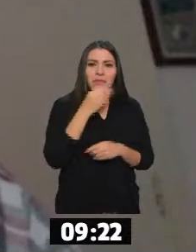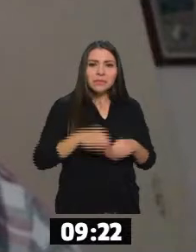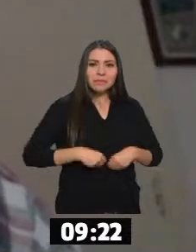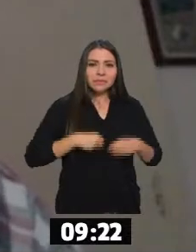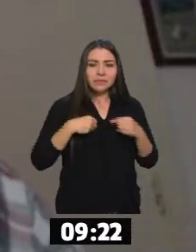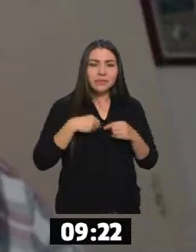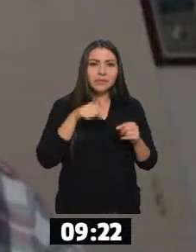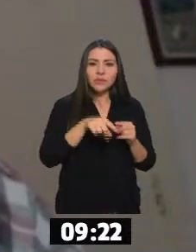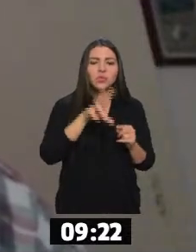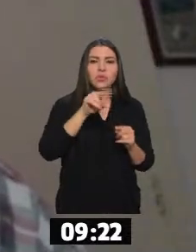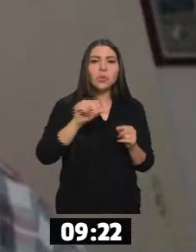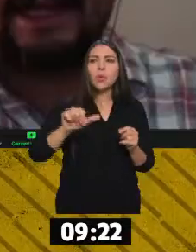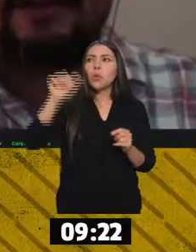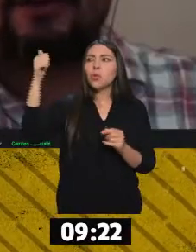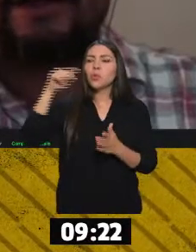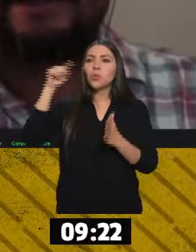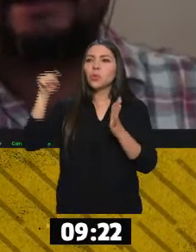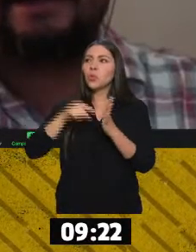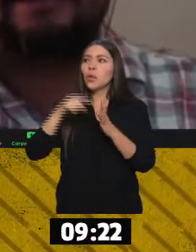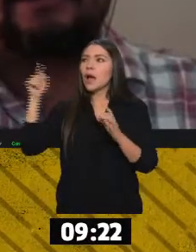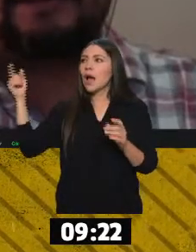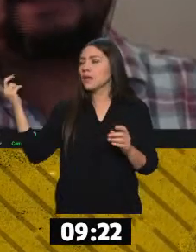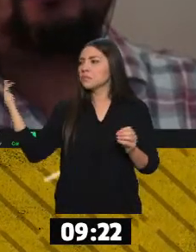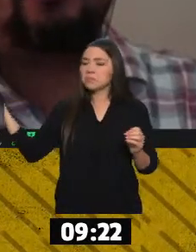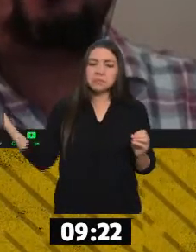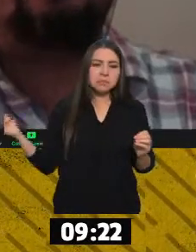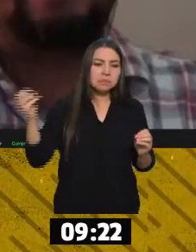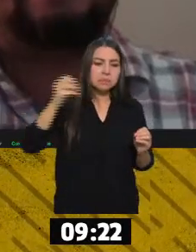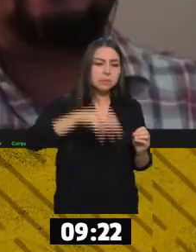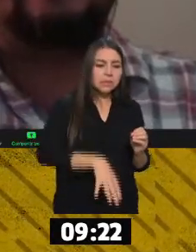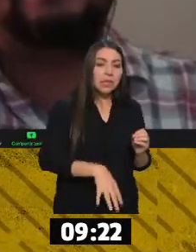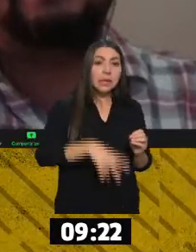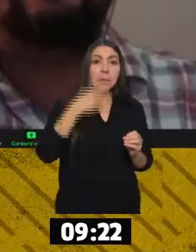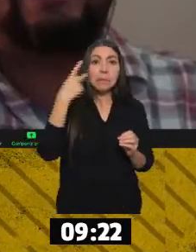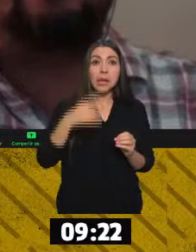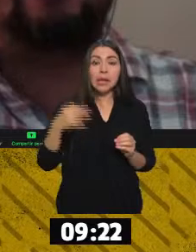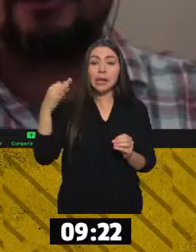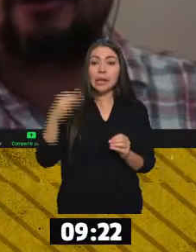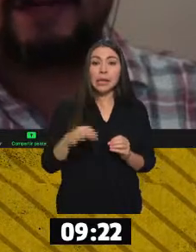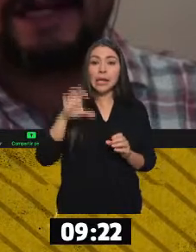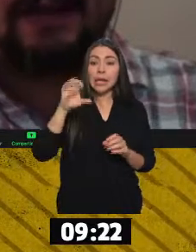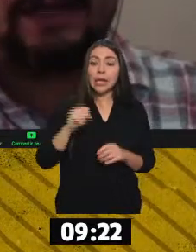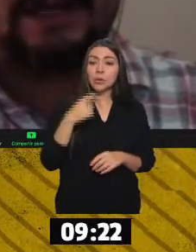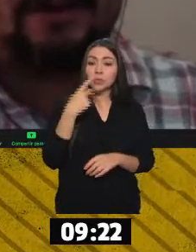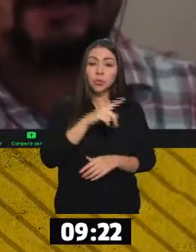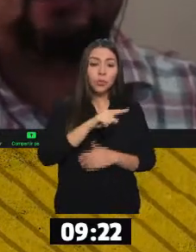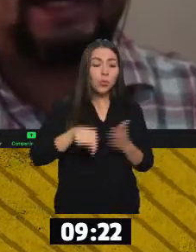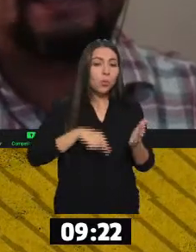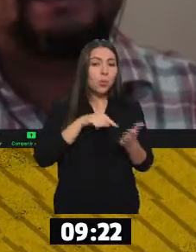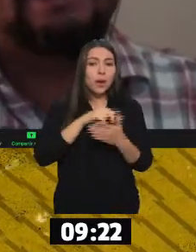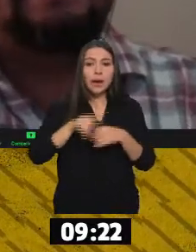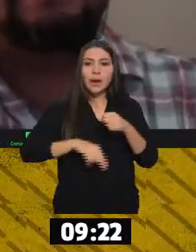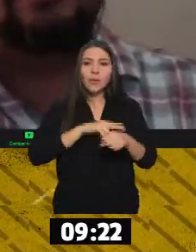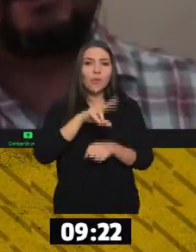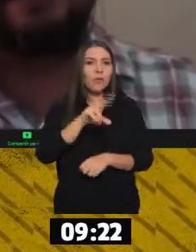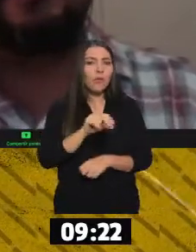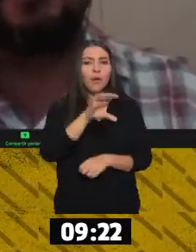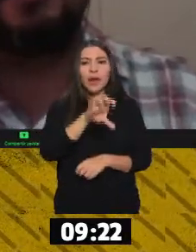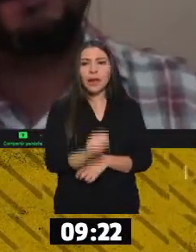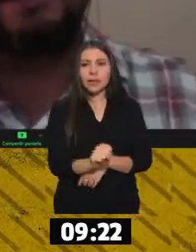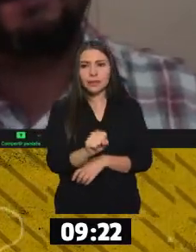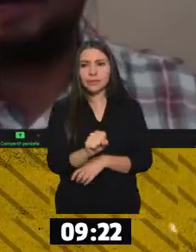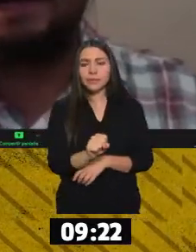de afuera y que por lo tanto digamos, no son parte del armonioso y delicado equilibrio natural, sino